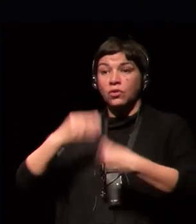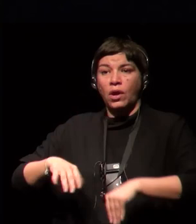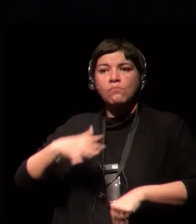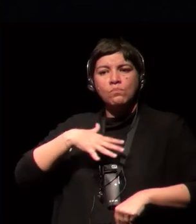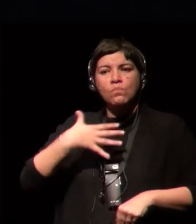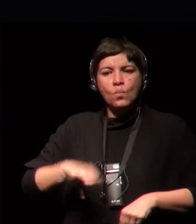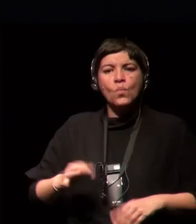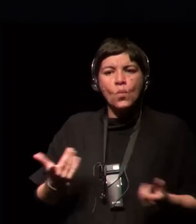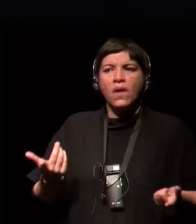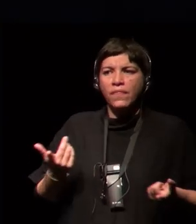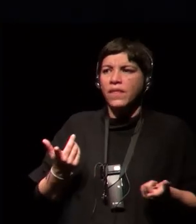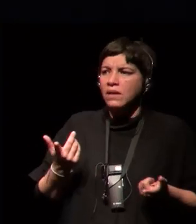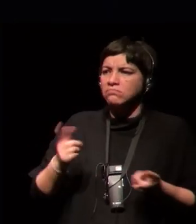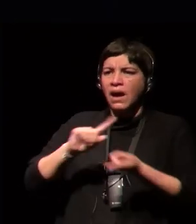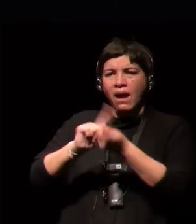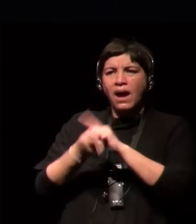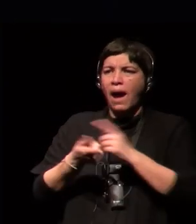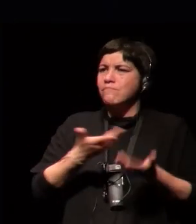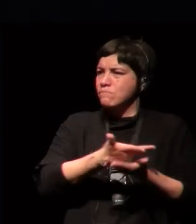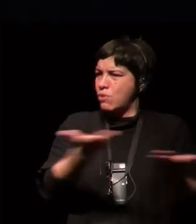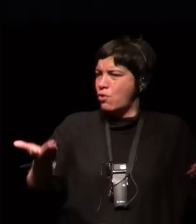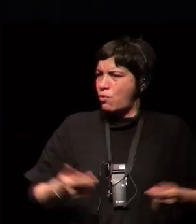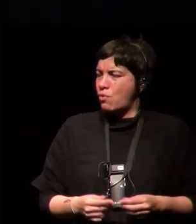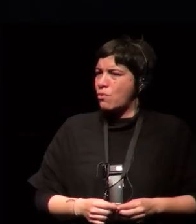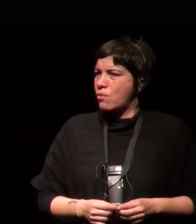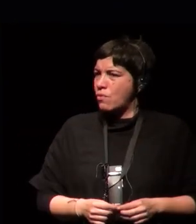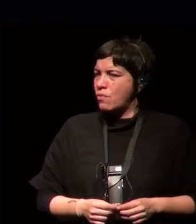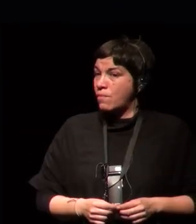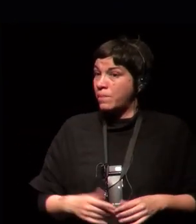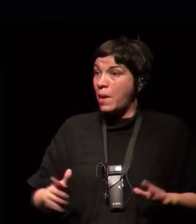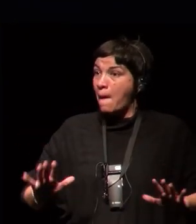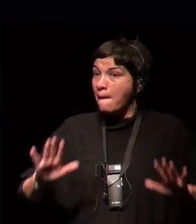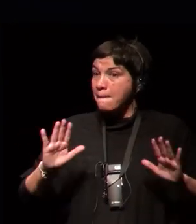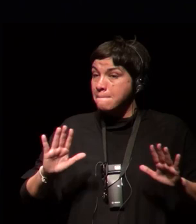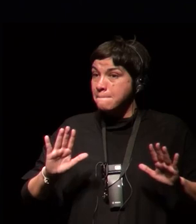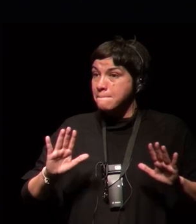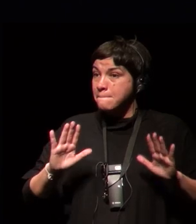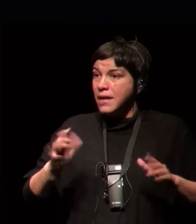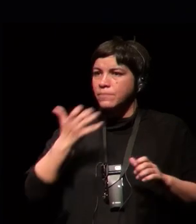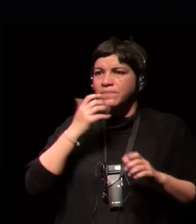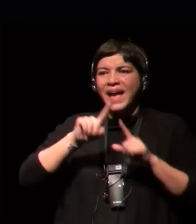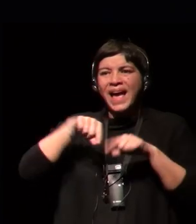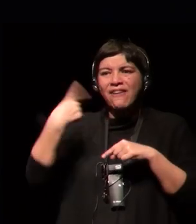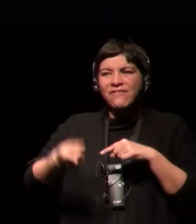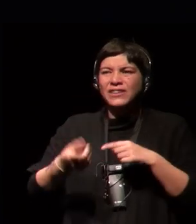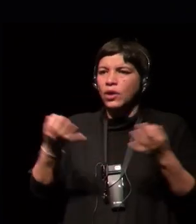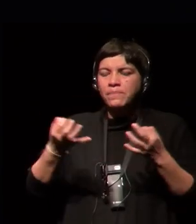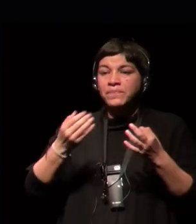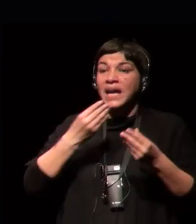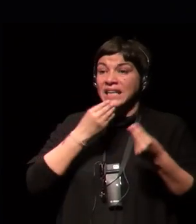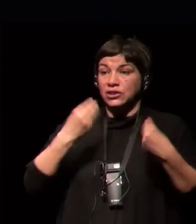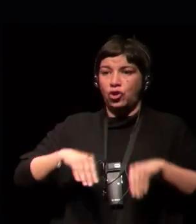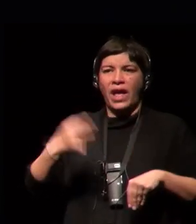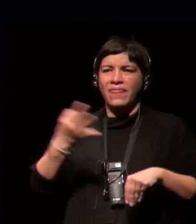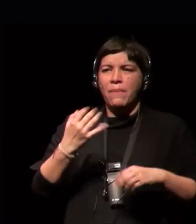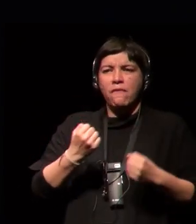para la comunidad en su totalidad. Pero para poder tener efecto, estas historias tendrán que tener fuerza, garra, tienen